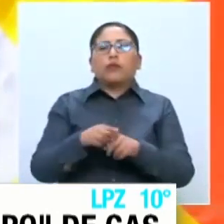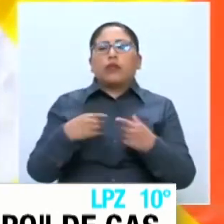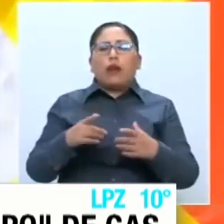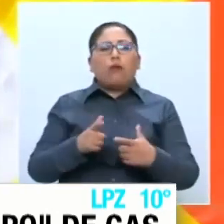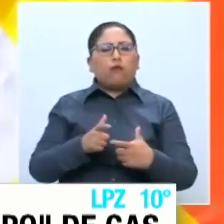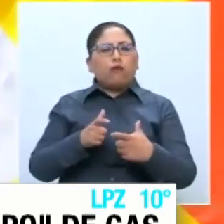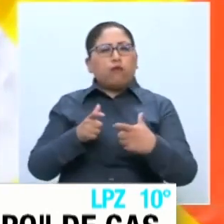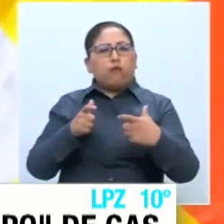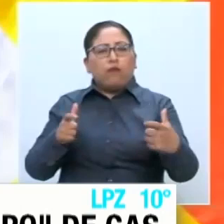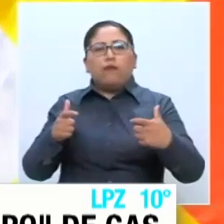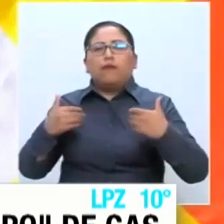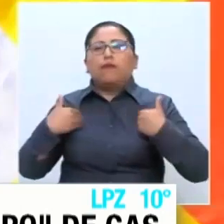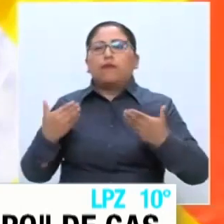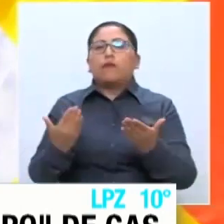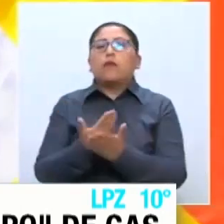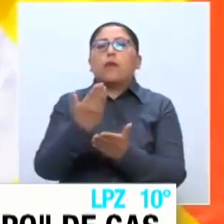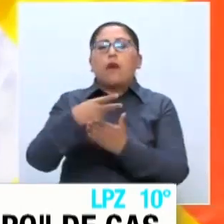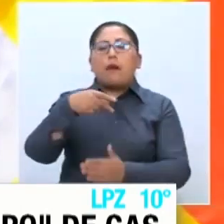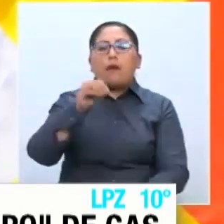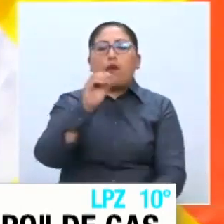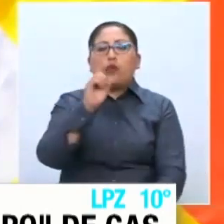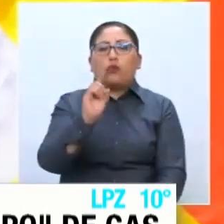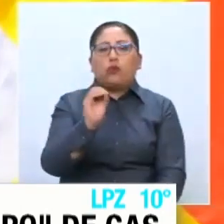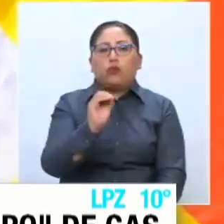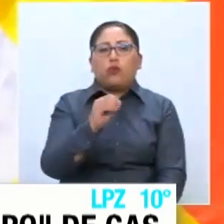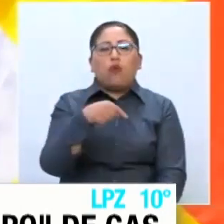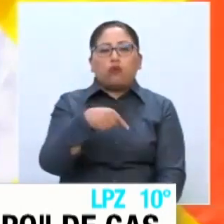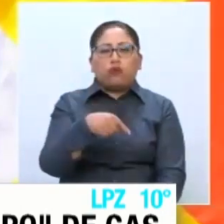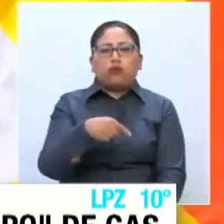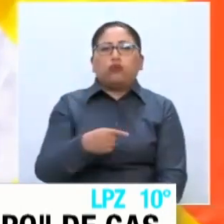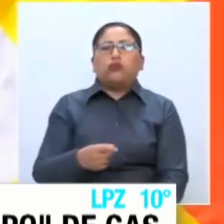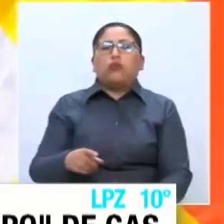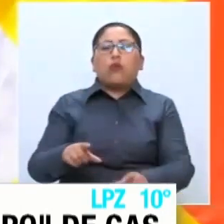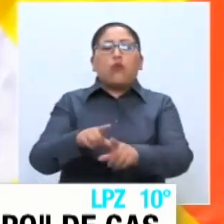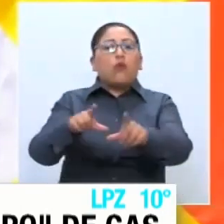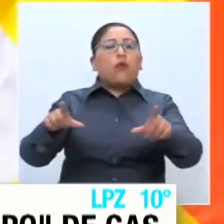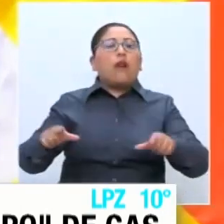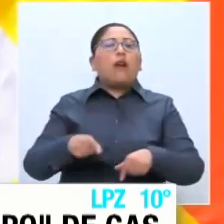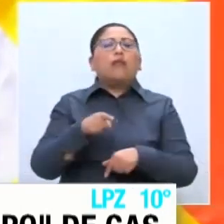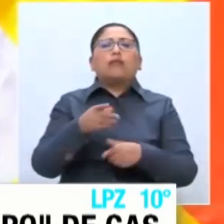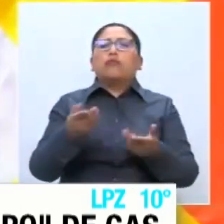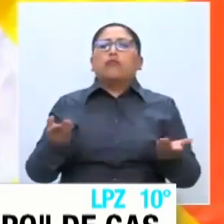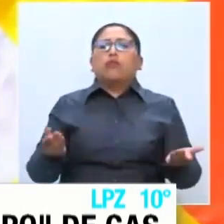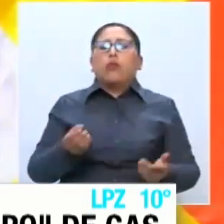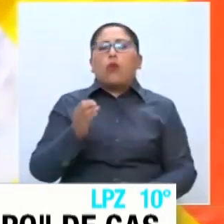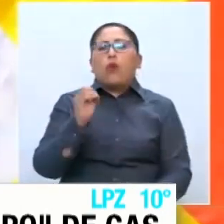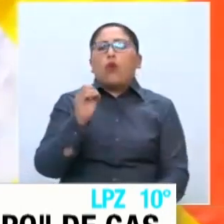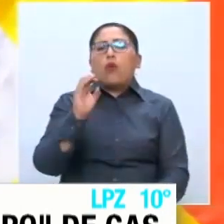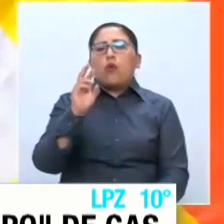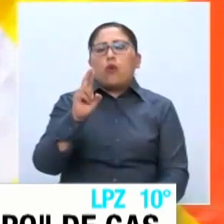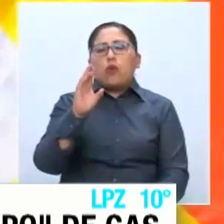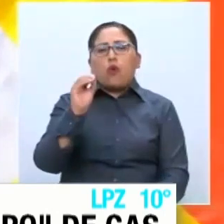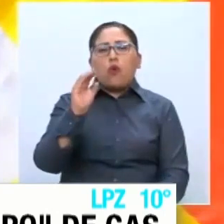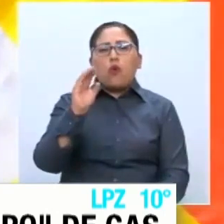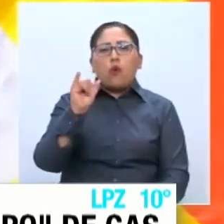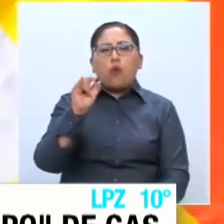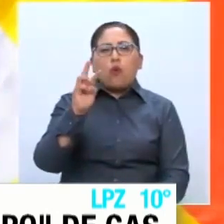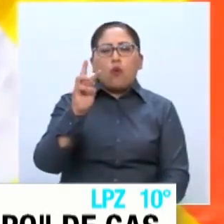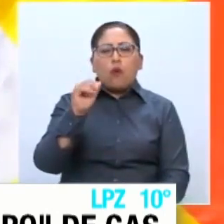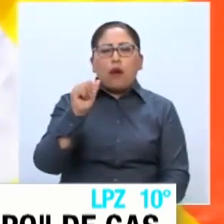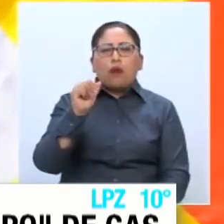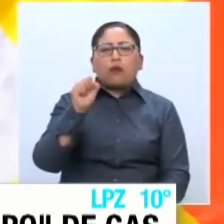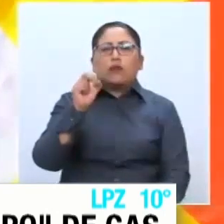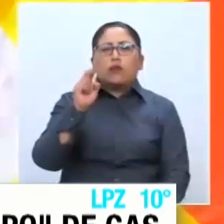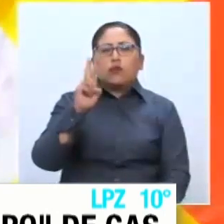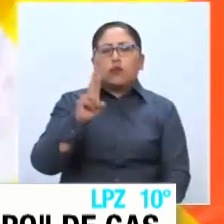megacampo, un nuevo megapozo que está ubicado en Boicobo Sur, el X1.